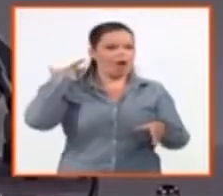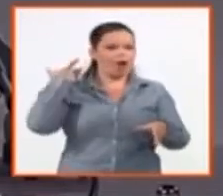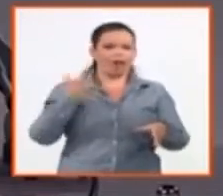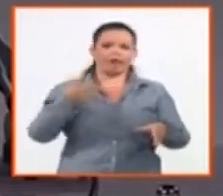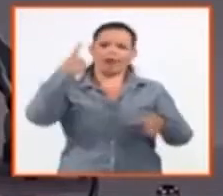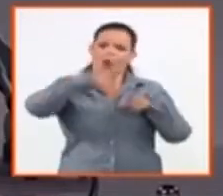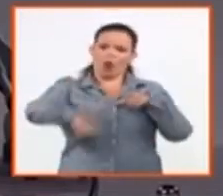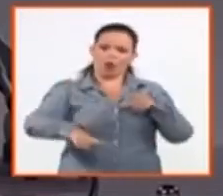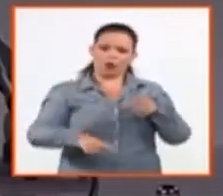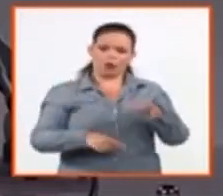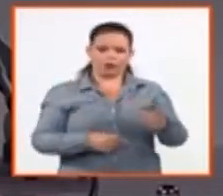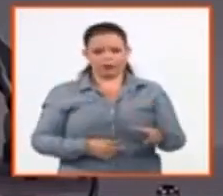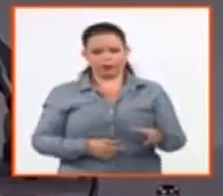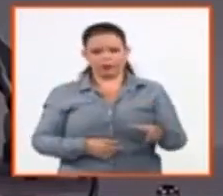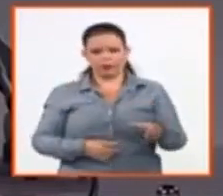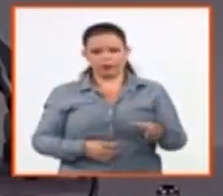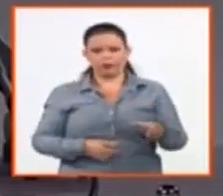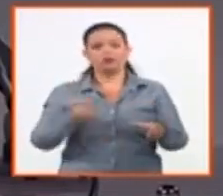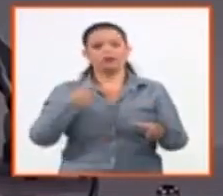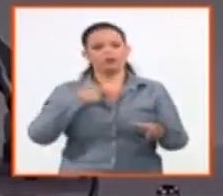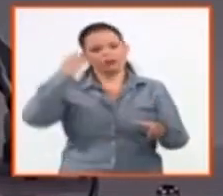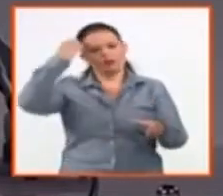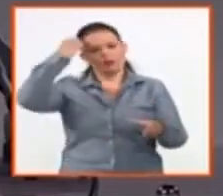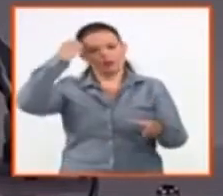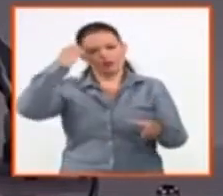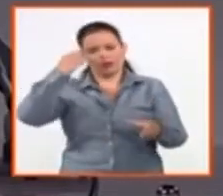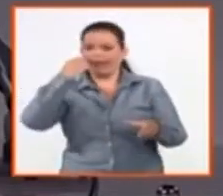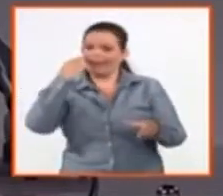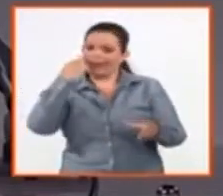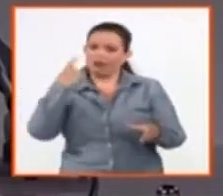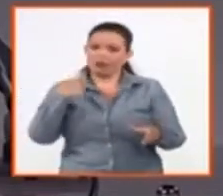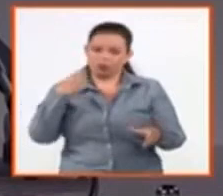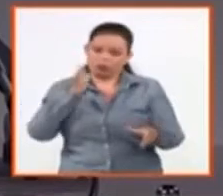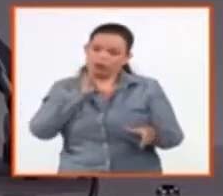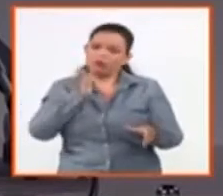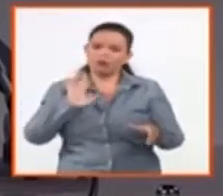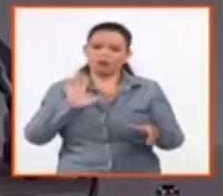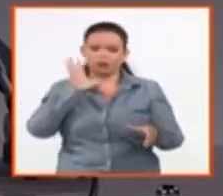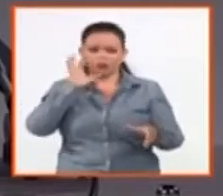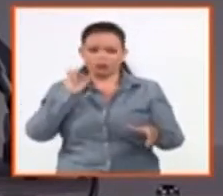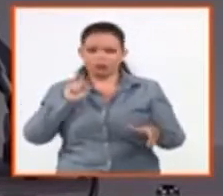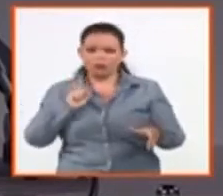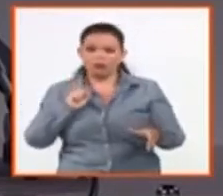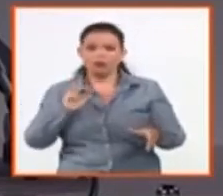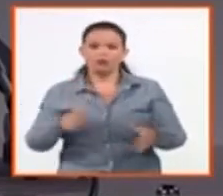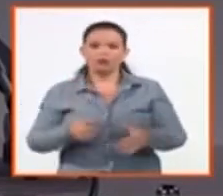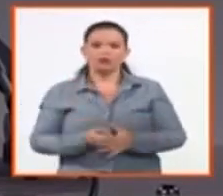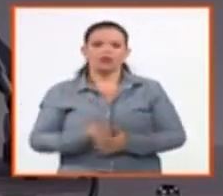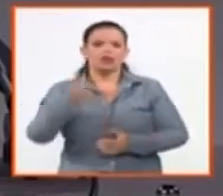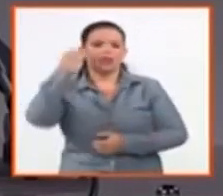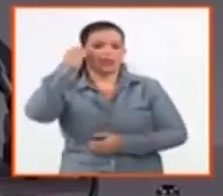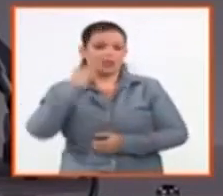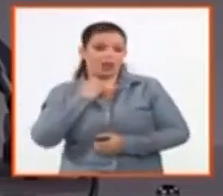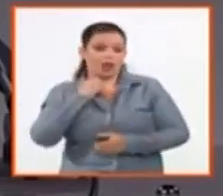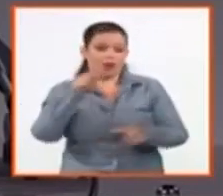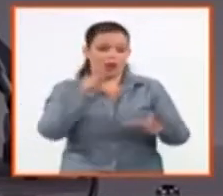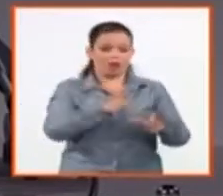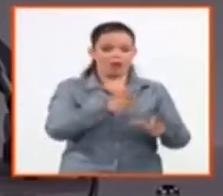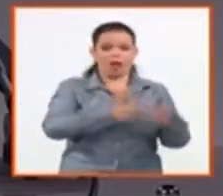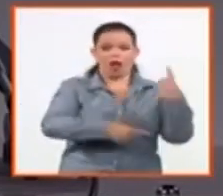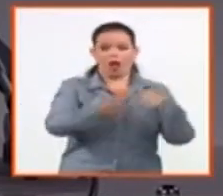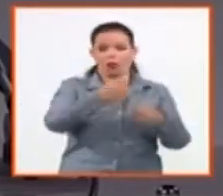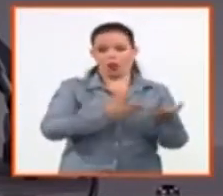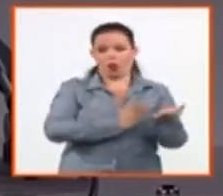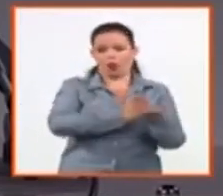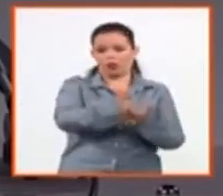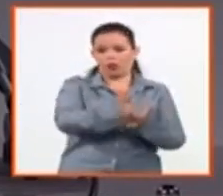acá, yo tengo la impresión de que independientemente de que hay una continuidad, estos talibanes no son